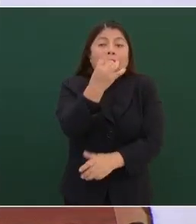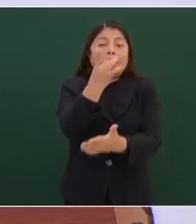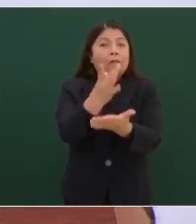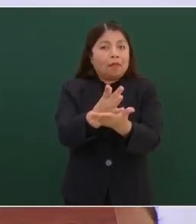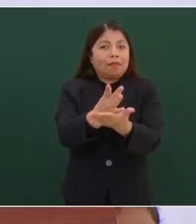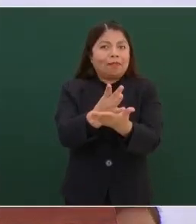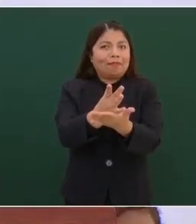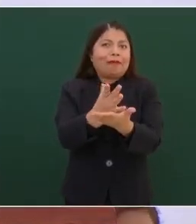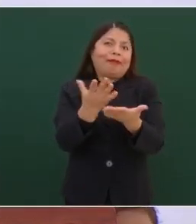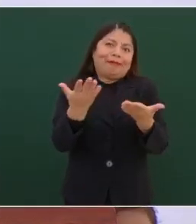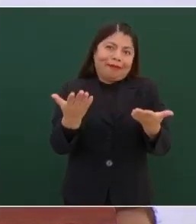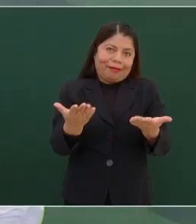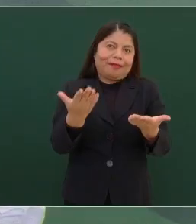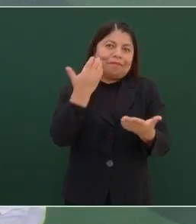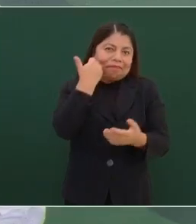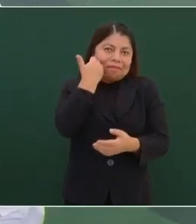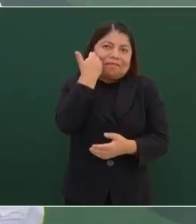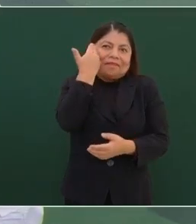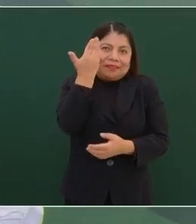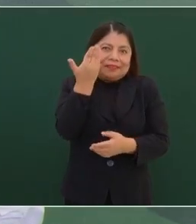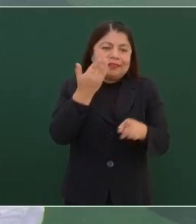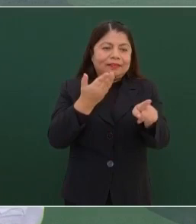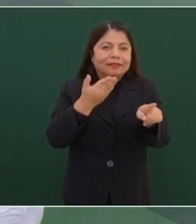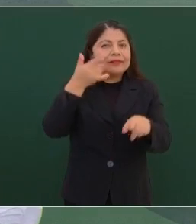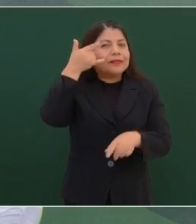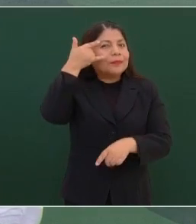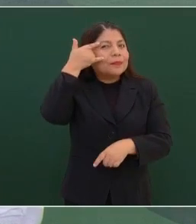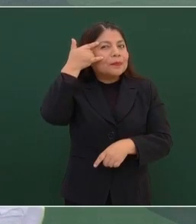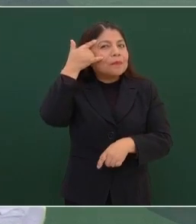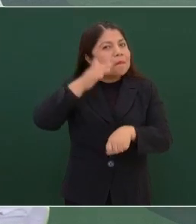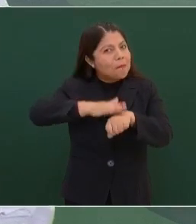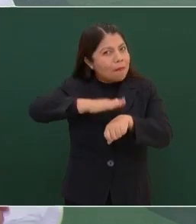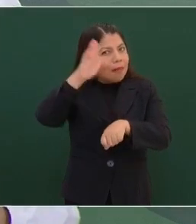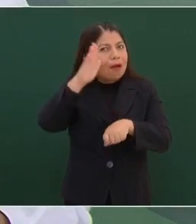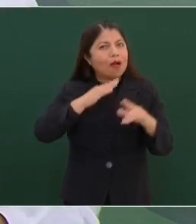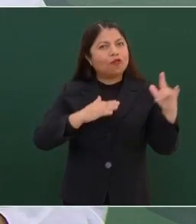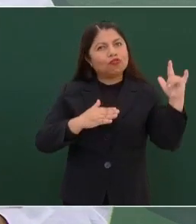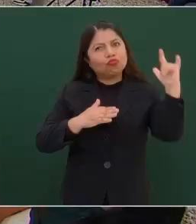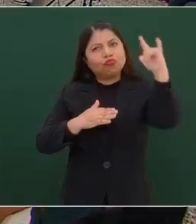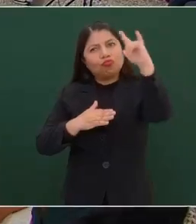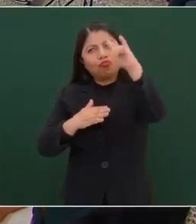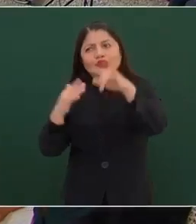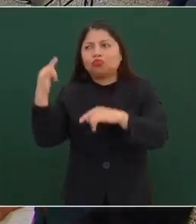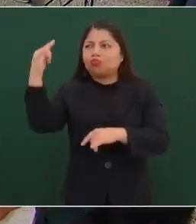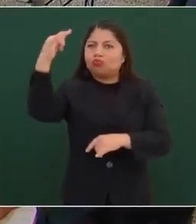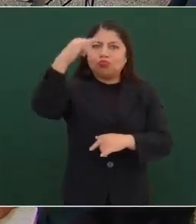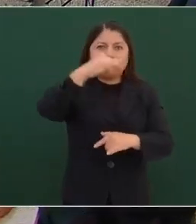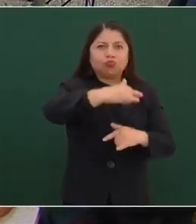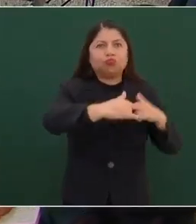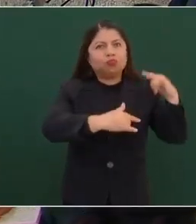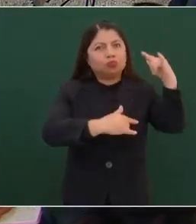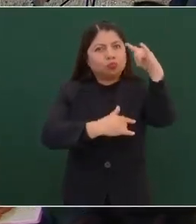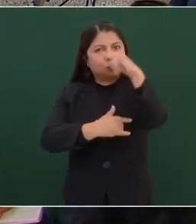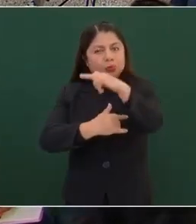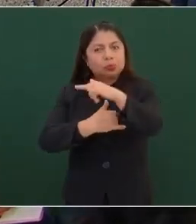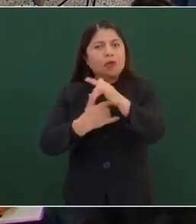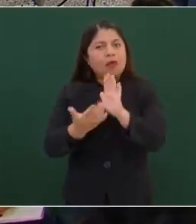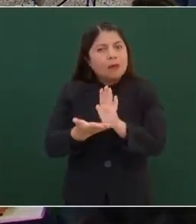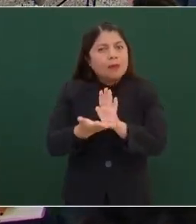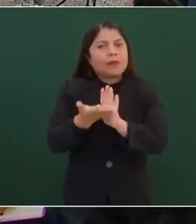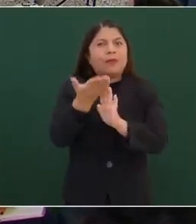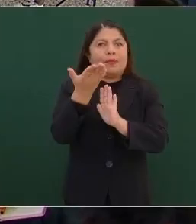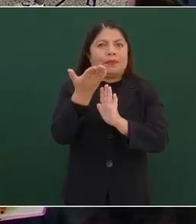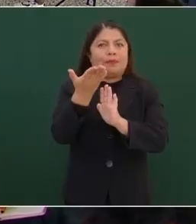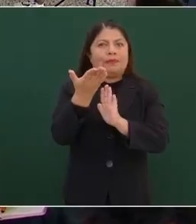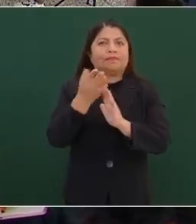Entonces queremos que haya más comunicación y así en el caso de